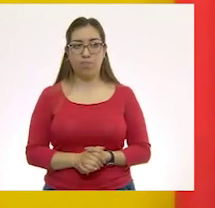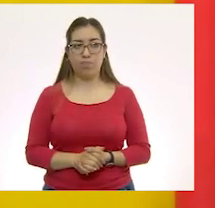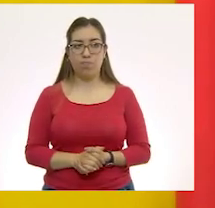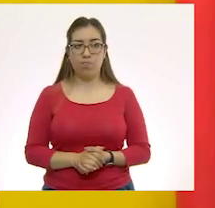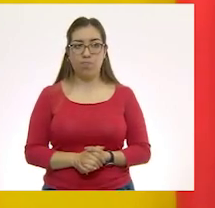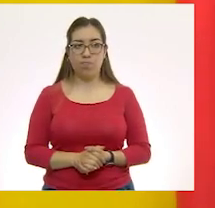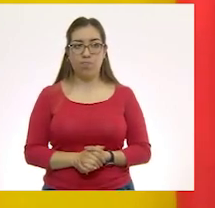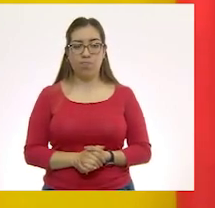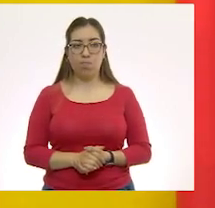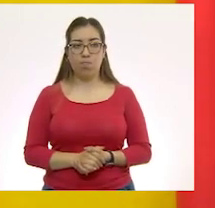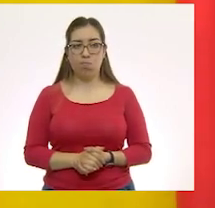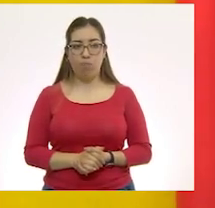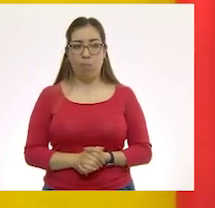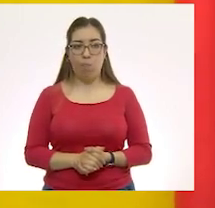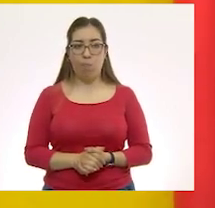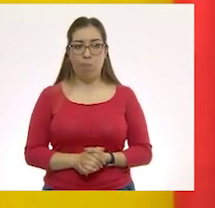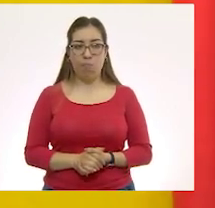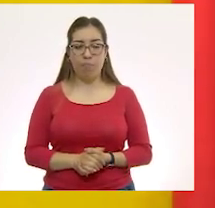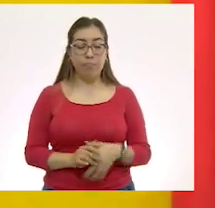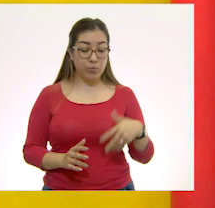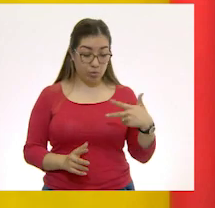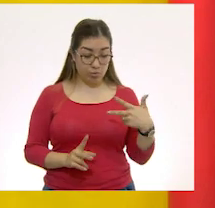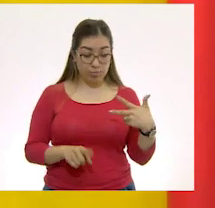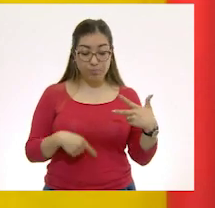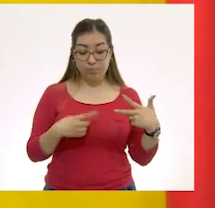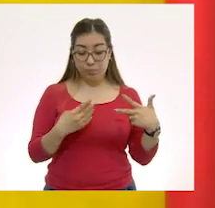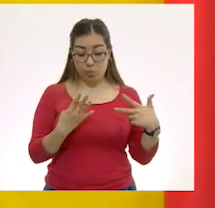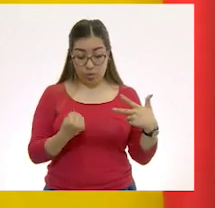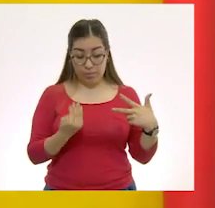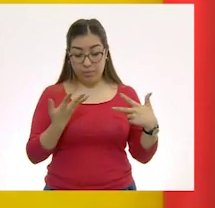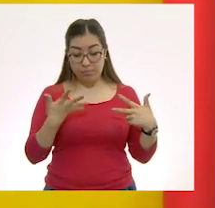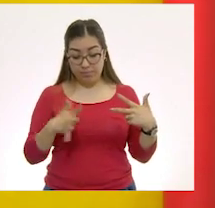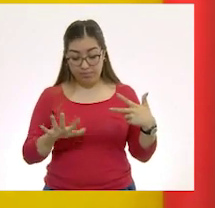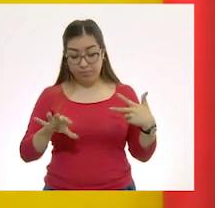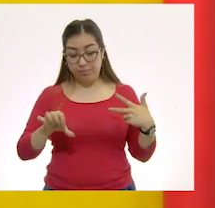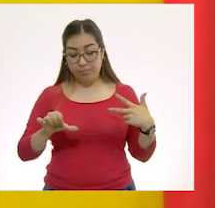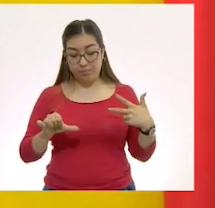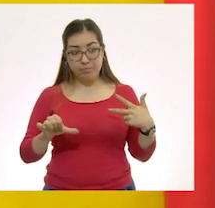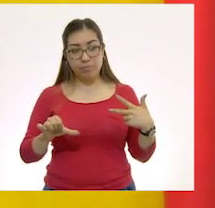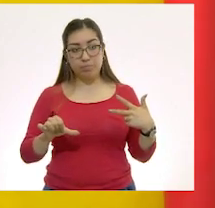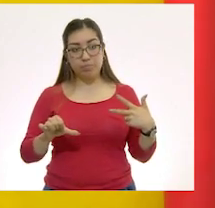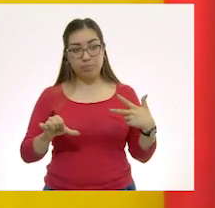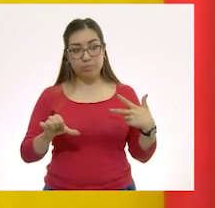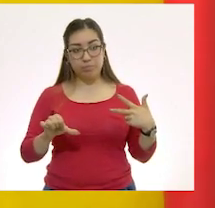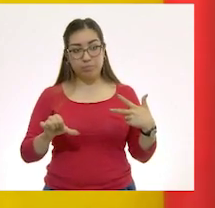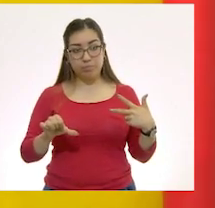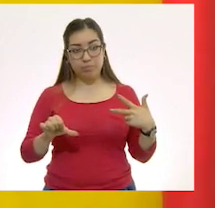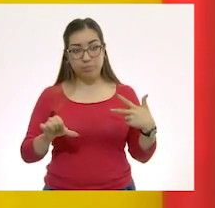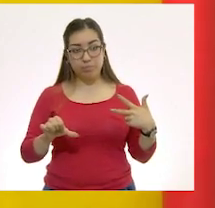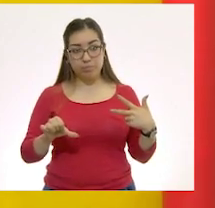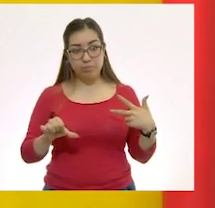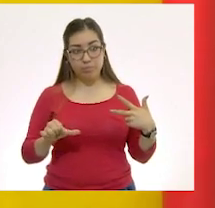2 3 8 9 10 cambio por una decena